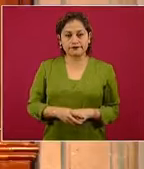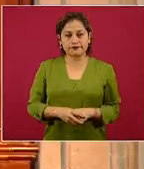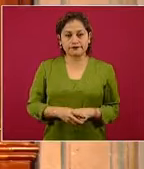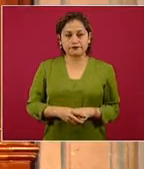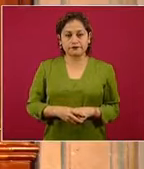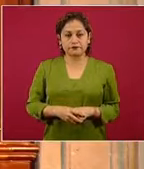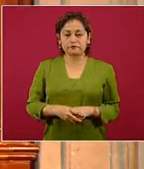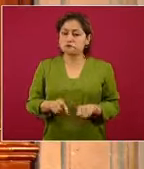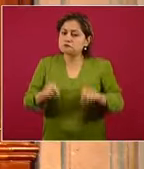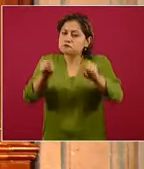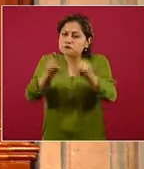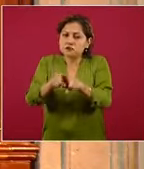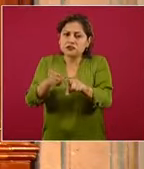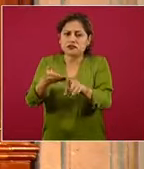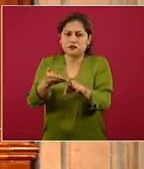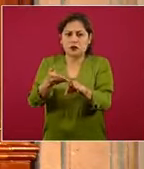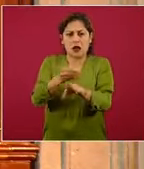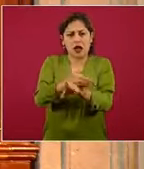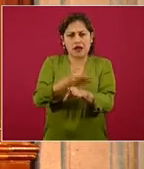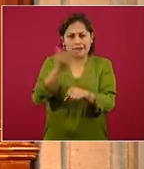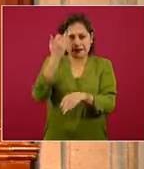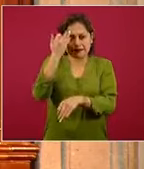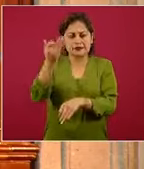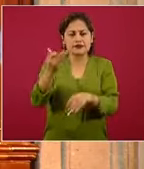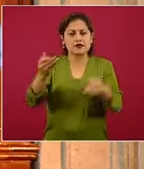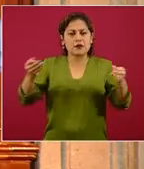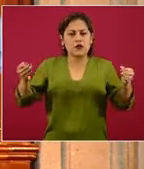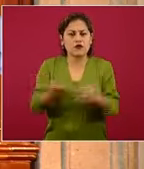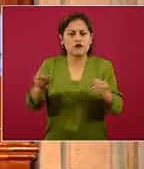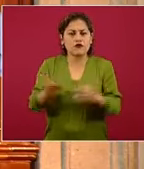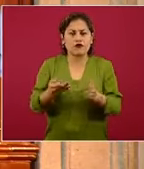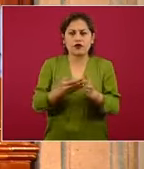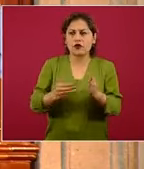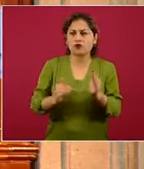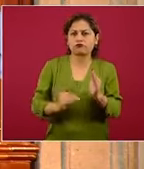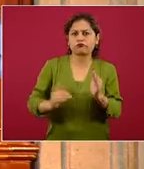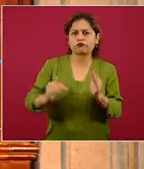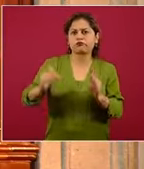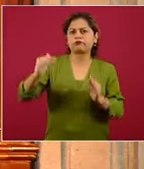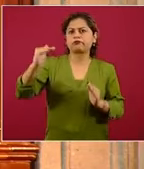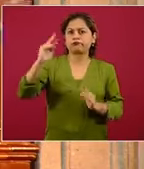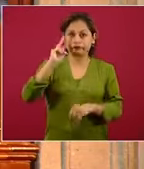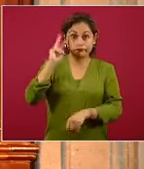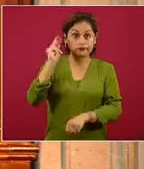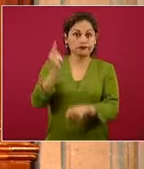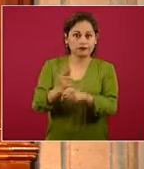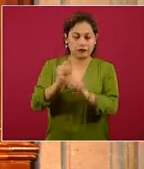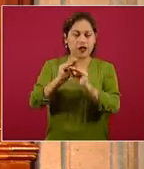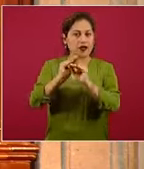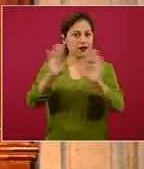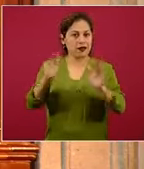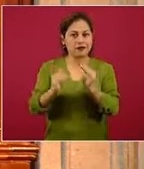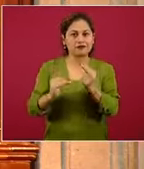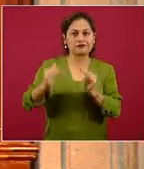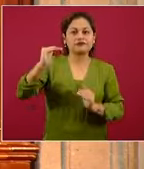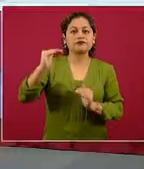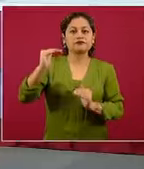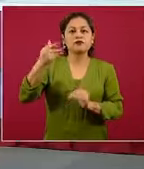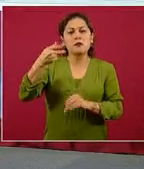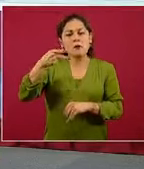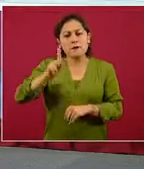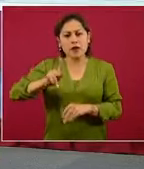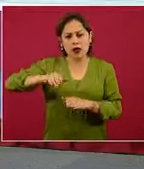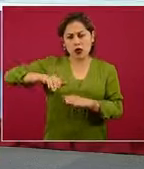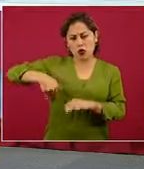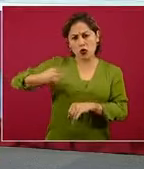la temporada invernal, ha tenido una tendencia ascendente bastante clara, aunque en las dos últimas semanas